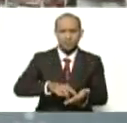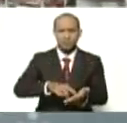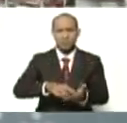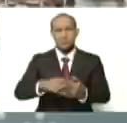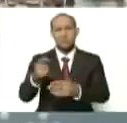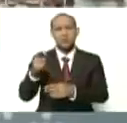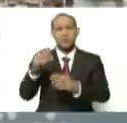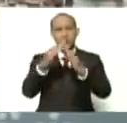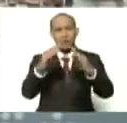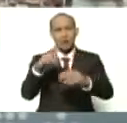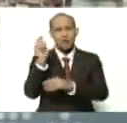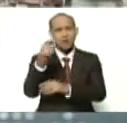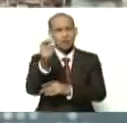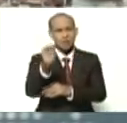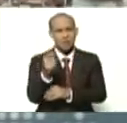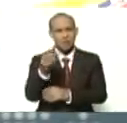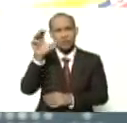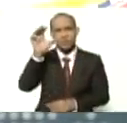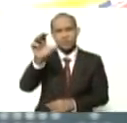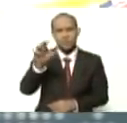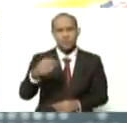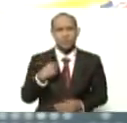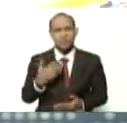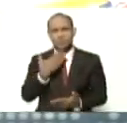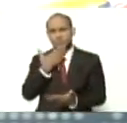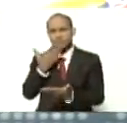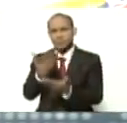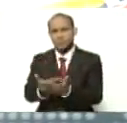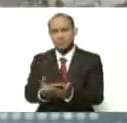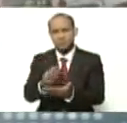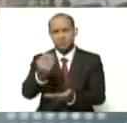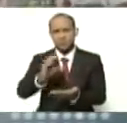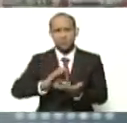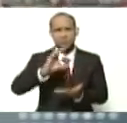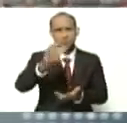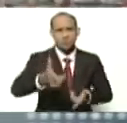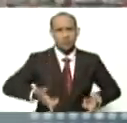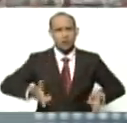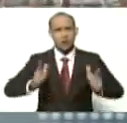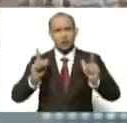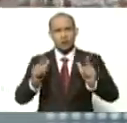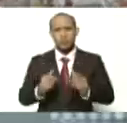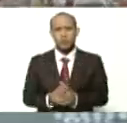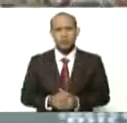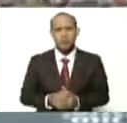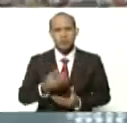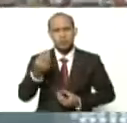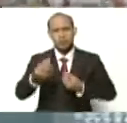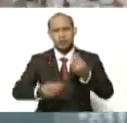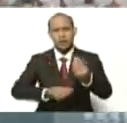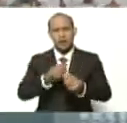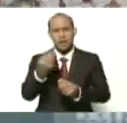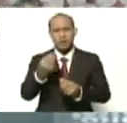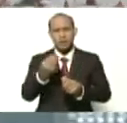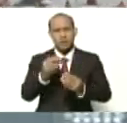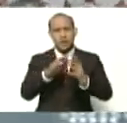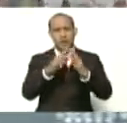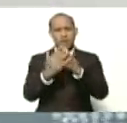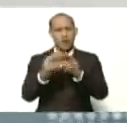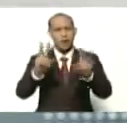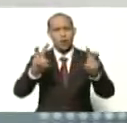del país aquí me están solicitando los recursos y autorización para que la gran misión barrio nuevo re